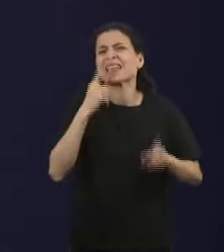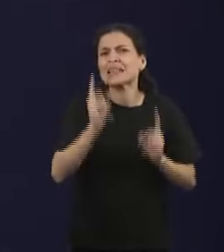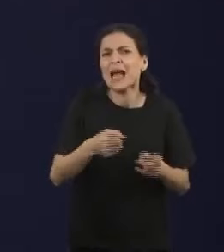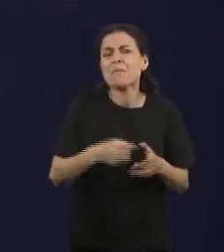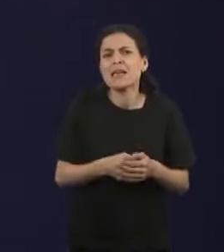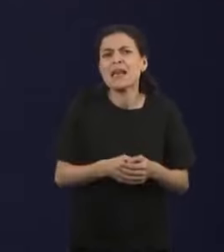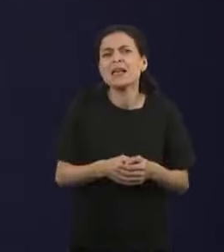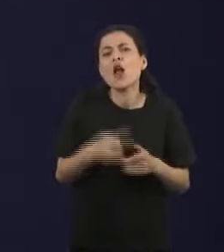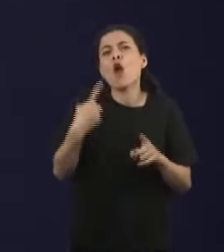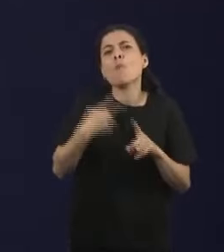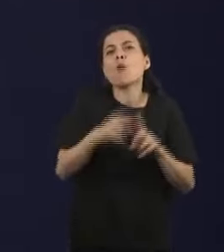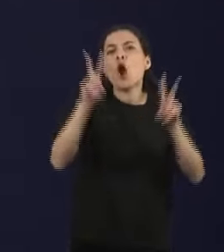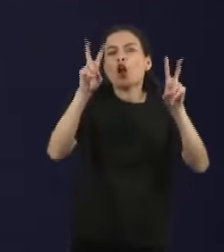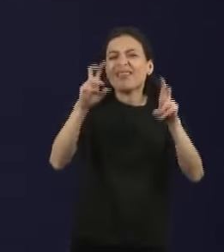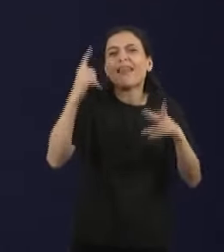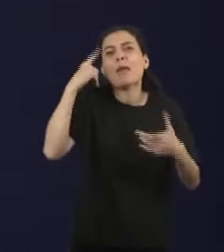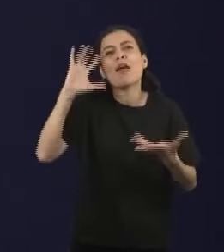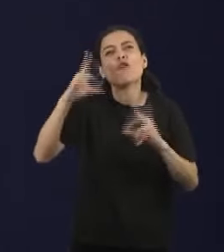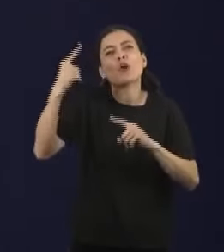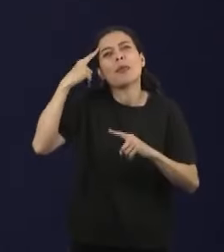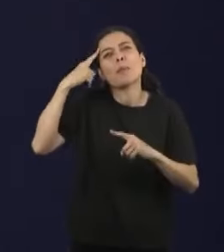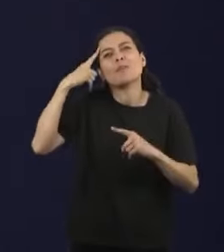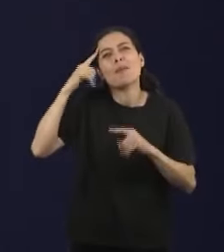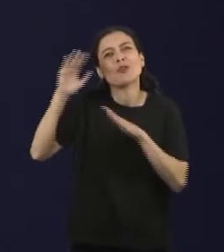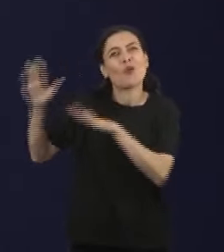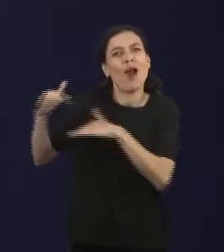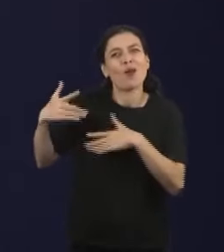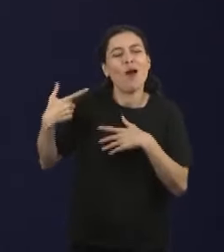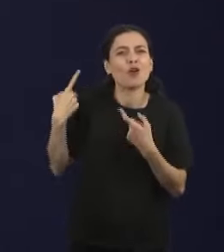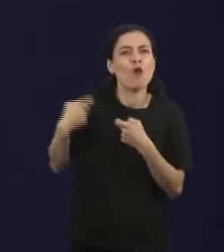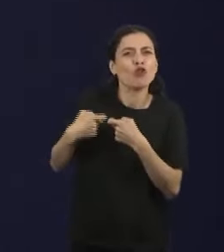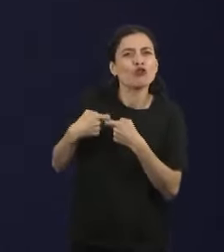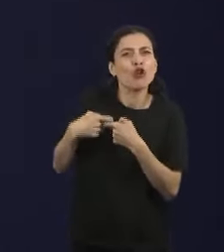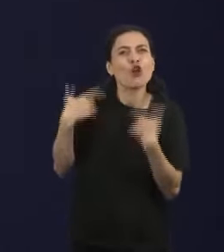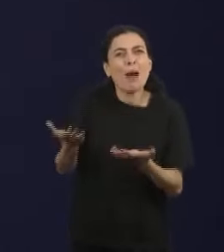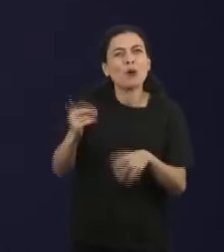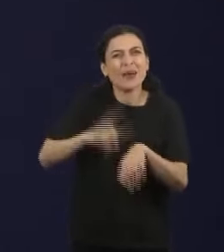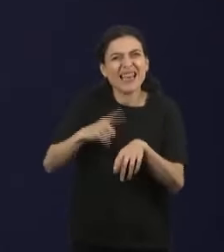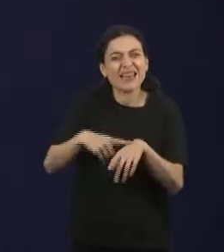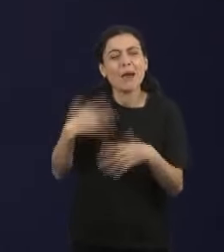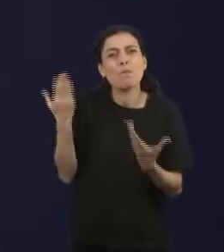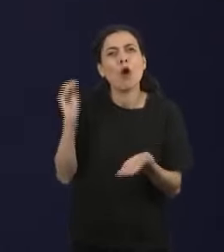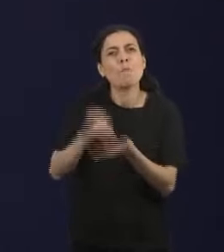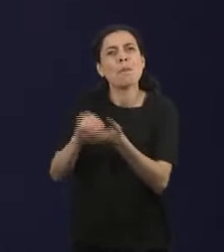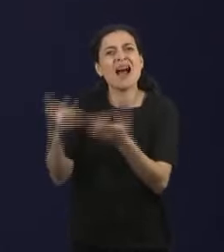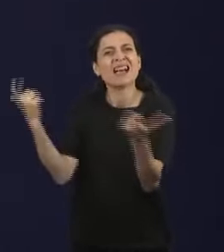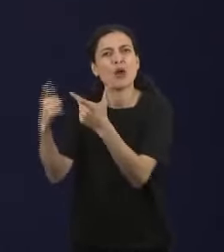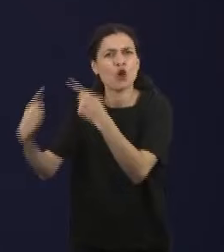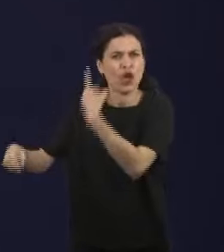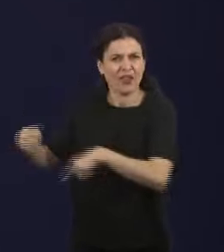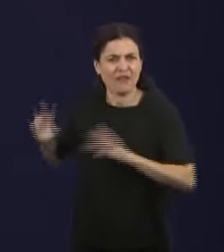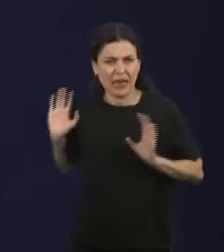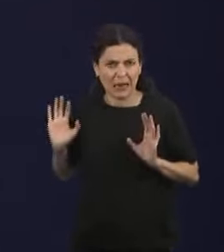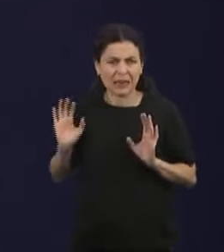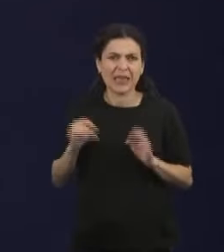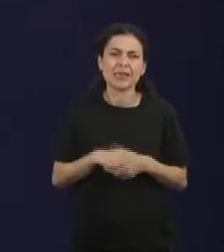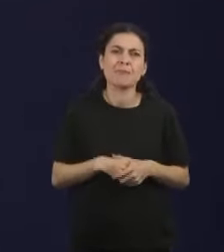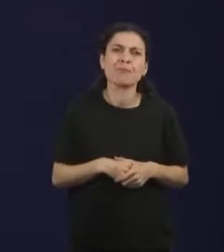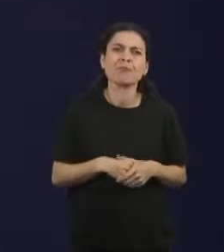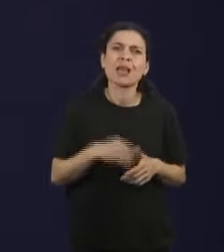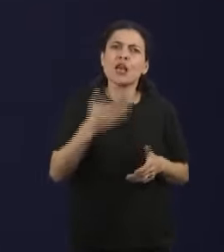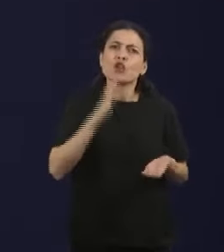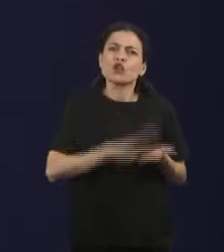cuestiones de cercanía se aprovecha para hacer otro tipo de de reuniones y eh las reuniones a las que referís